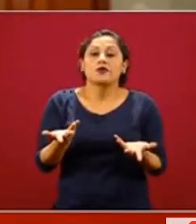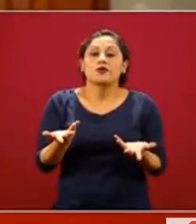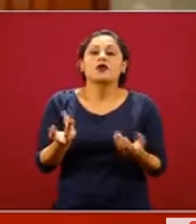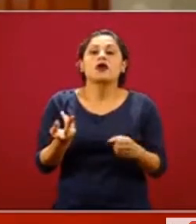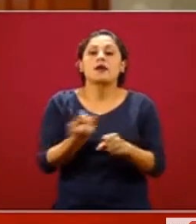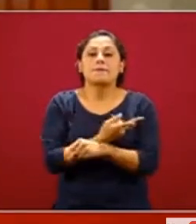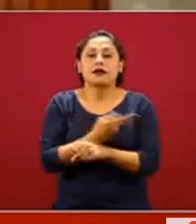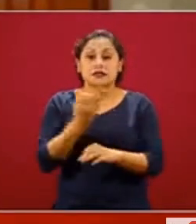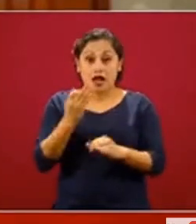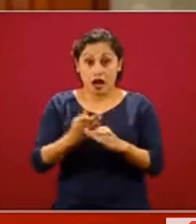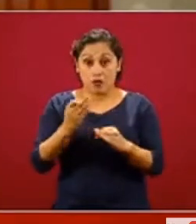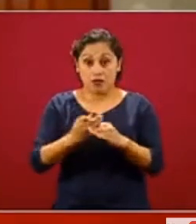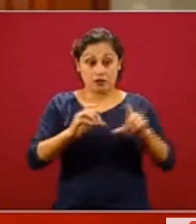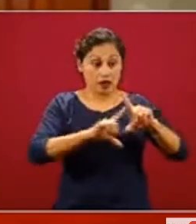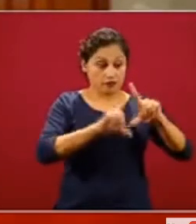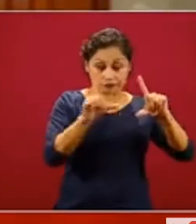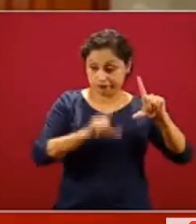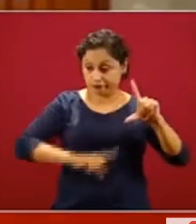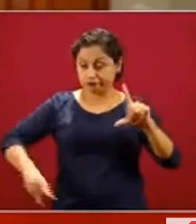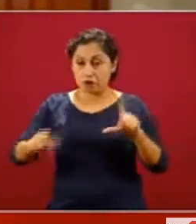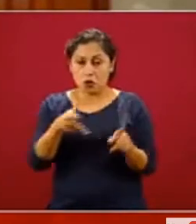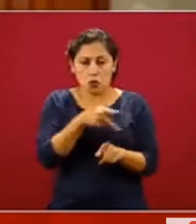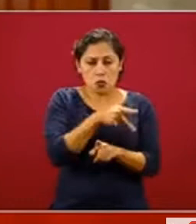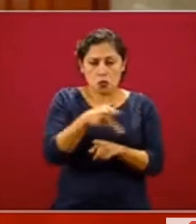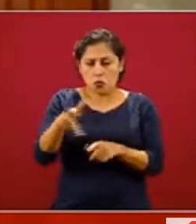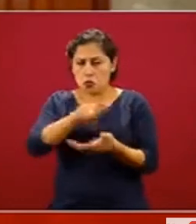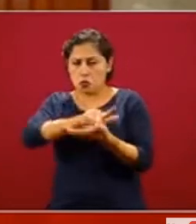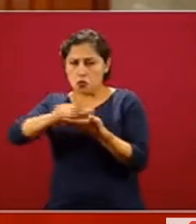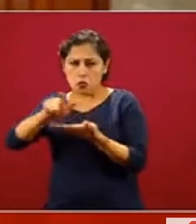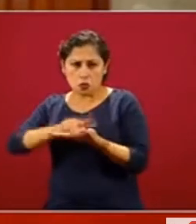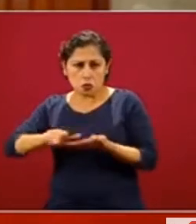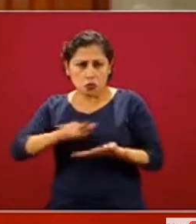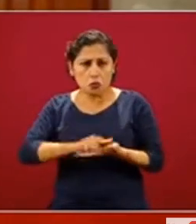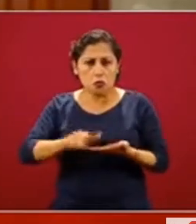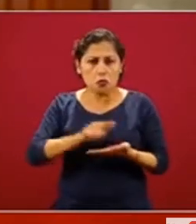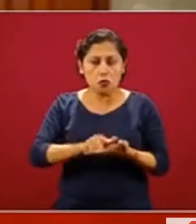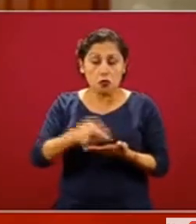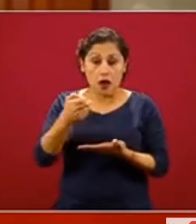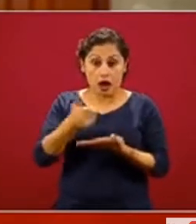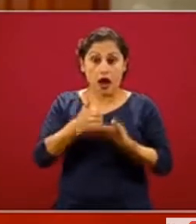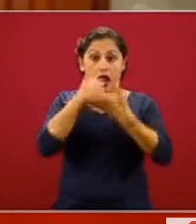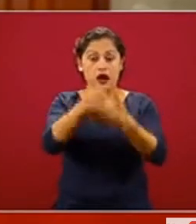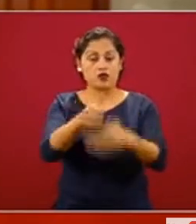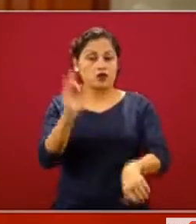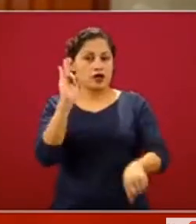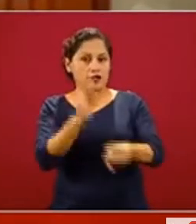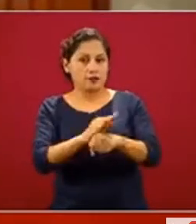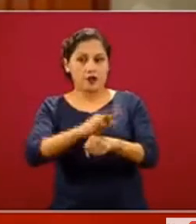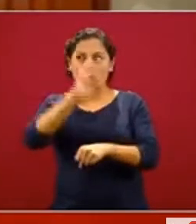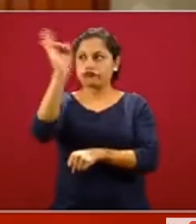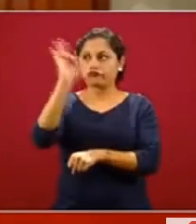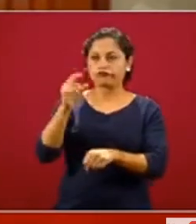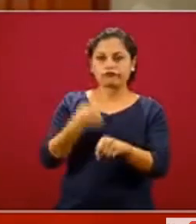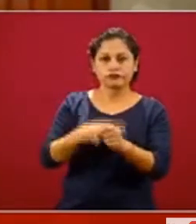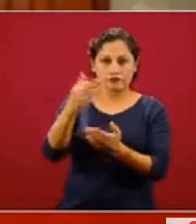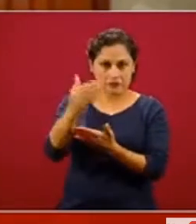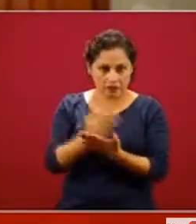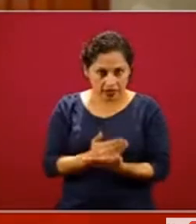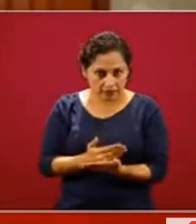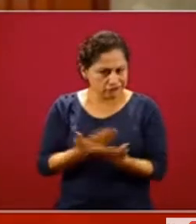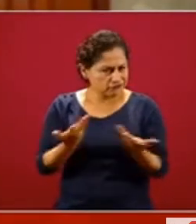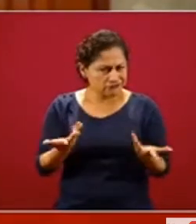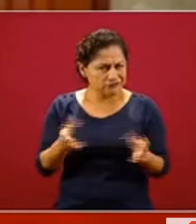el país, eso también puede ayudar a que se mitigue la presencia de esta enfermedad que, como usted ha dicho, pues ya eso pues